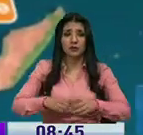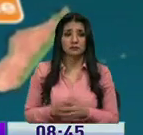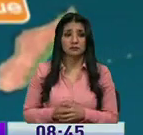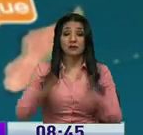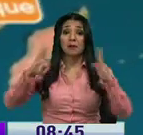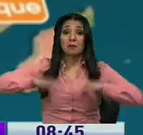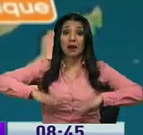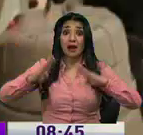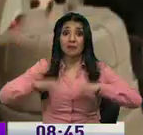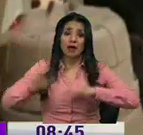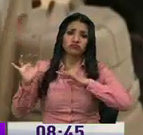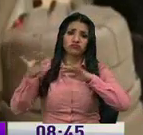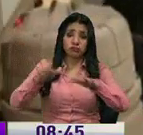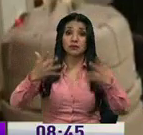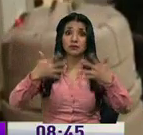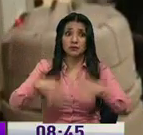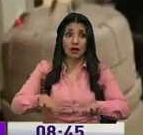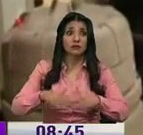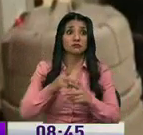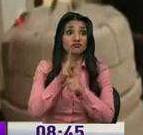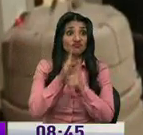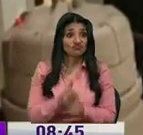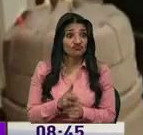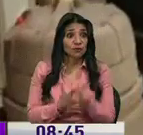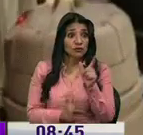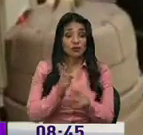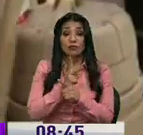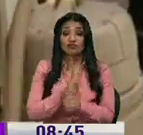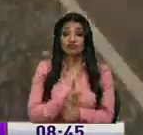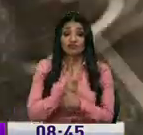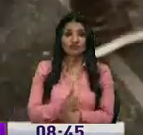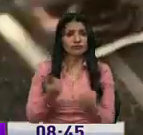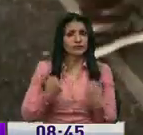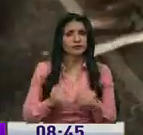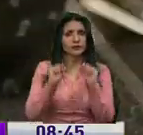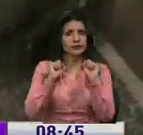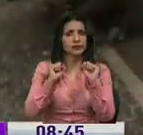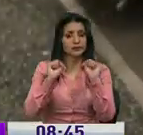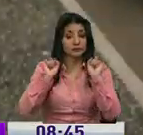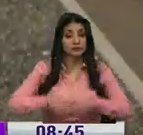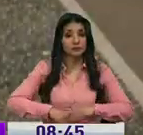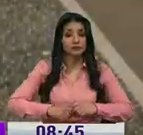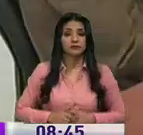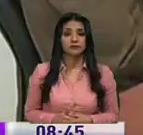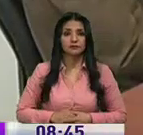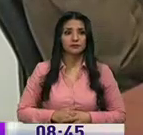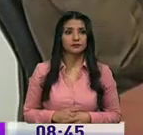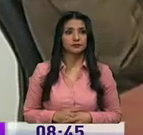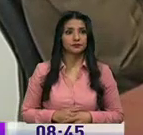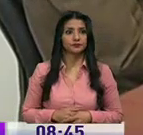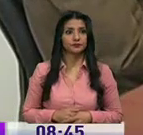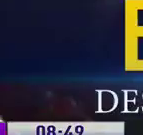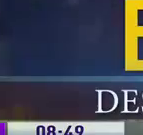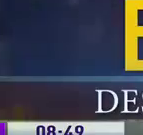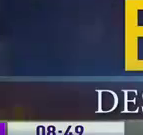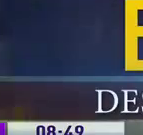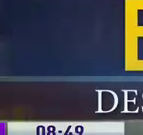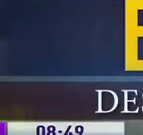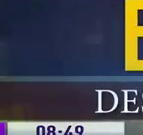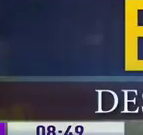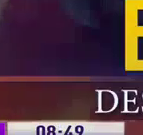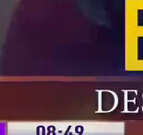ya cruzó el continente y la prevención ciudadana no debe ser una anécdota, informó Jorge Escobar.